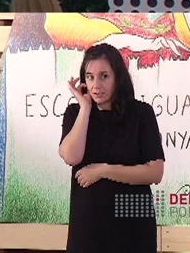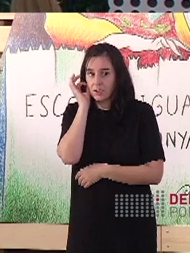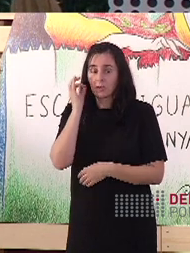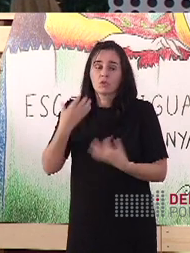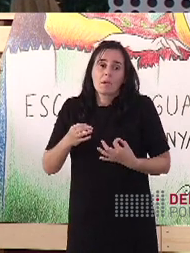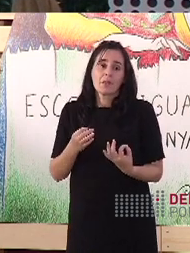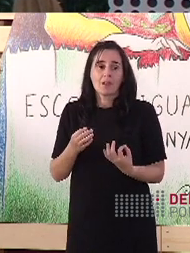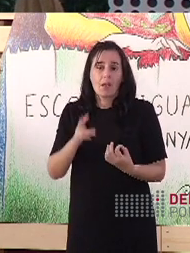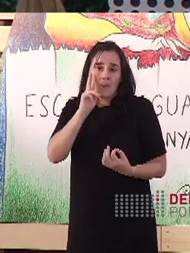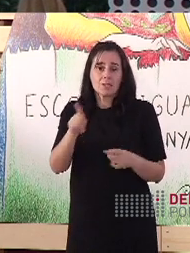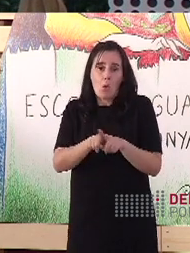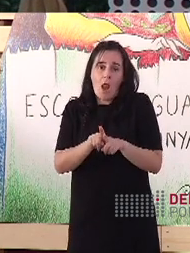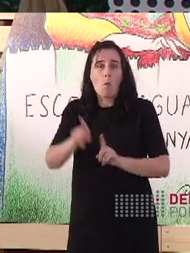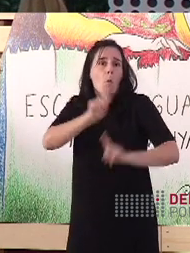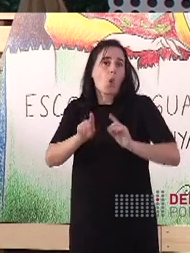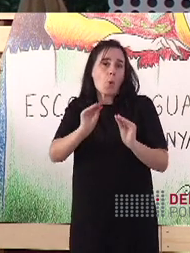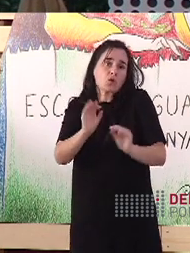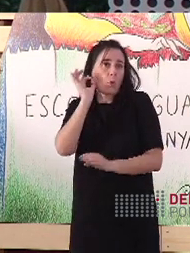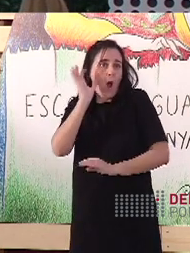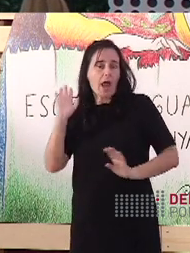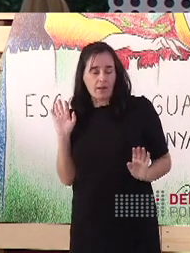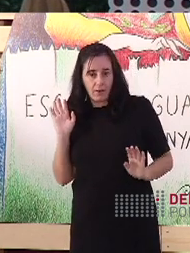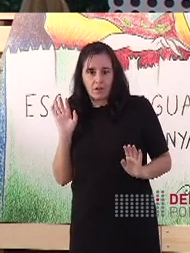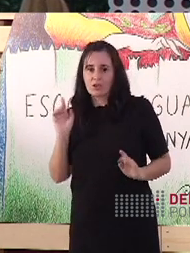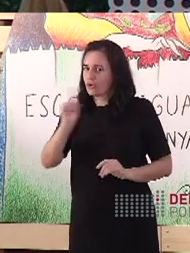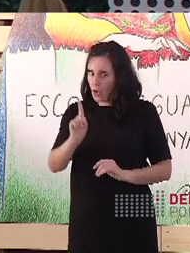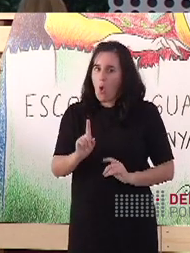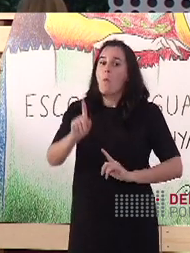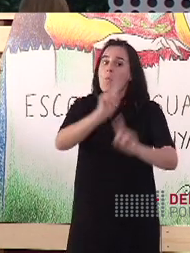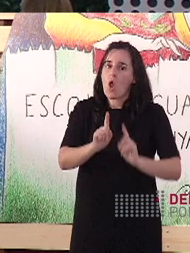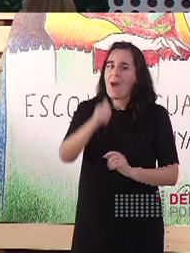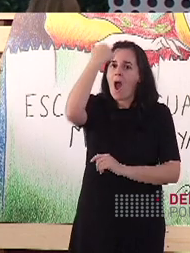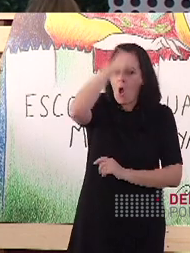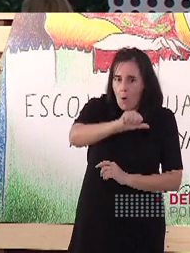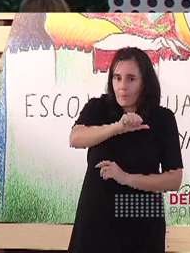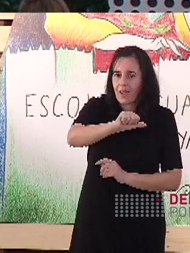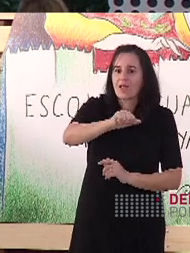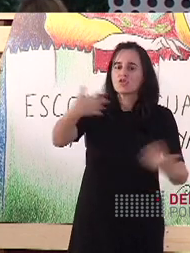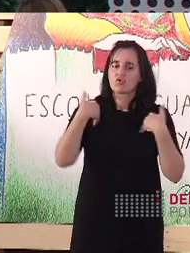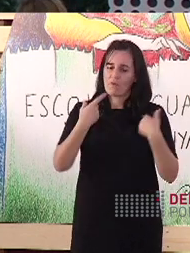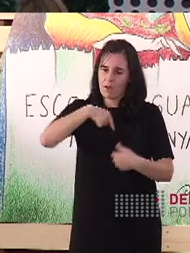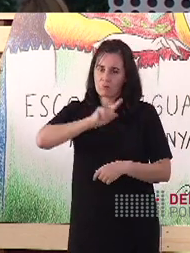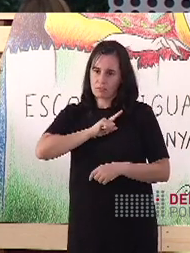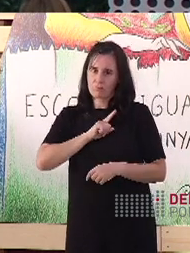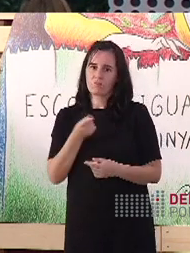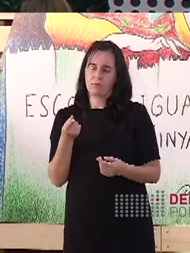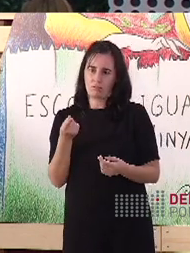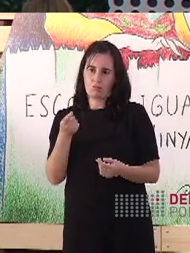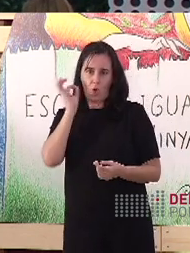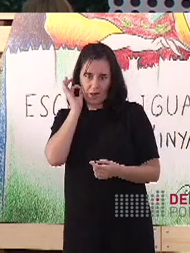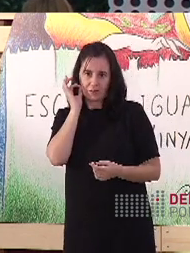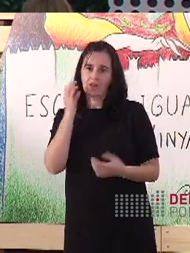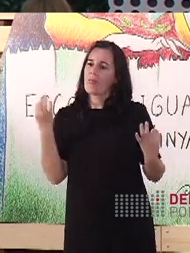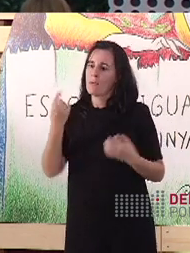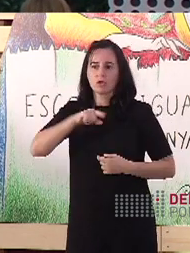los problemas de las mujeres. No, son los problemas de los hombres que sufrimos las mujeres. Y es hora ya de que empecemos a tomar cartas